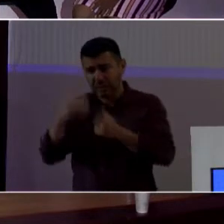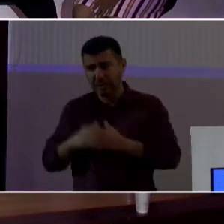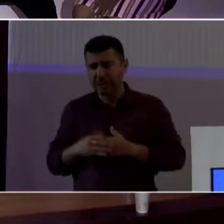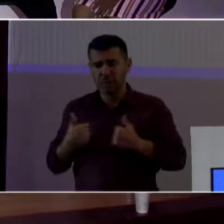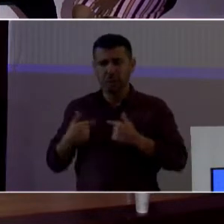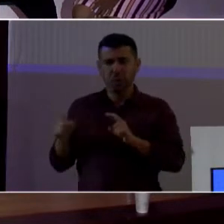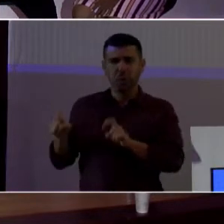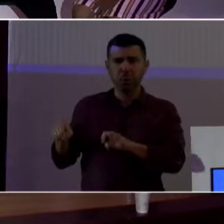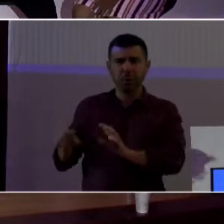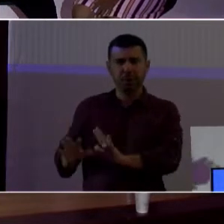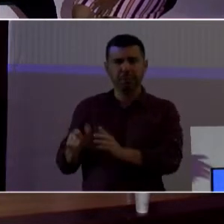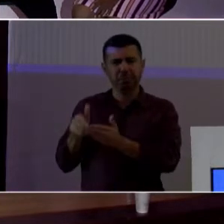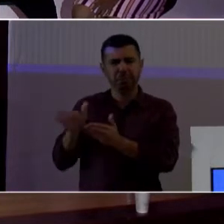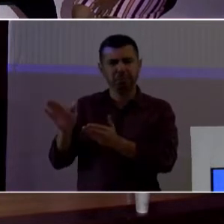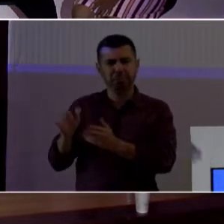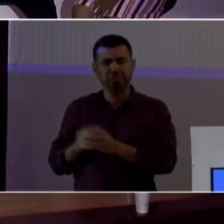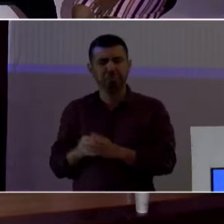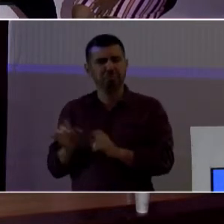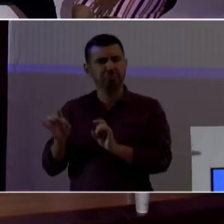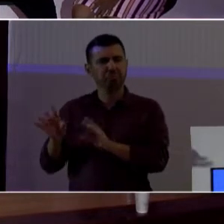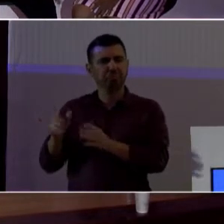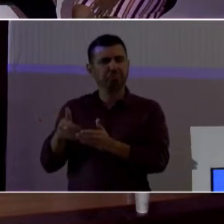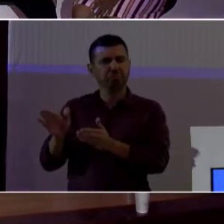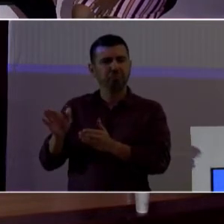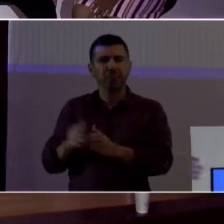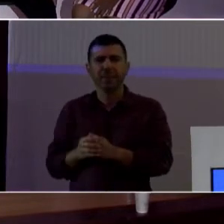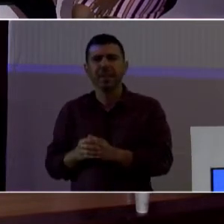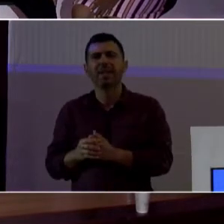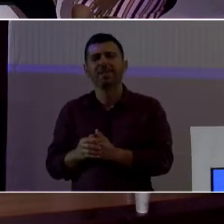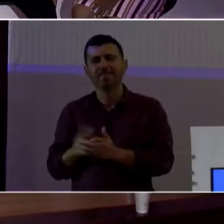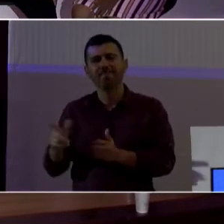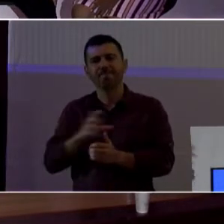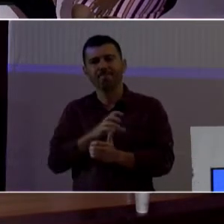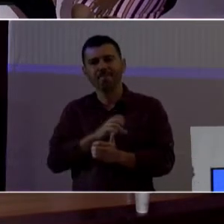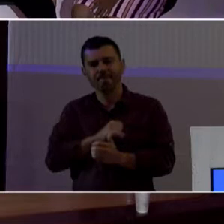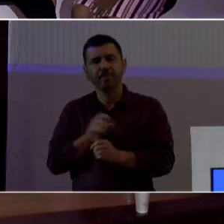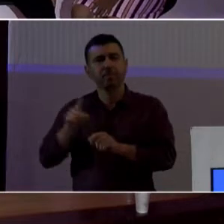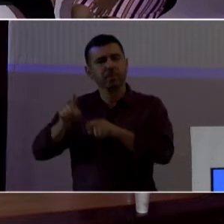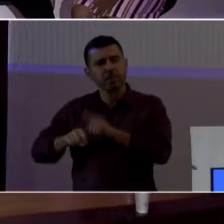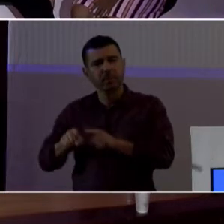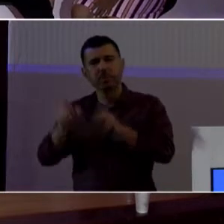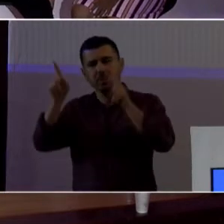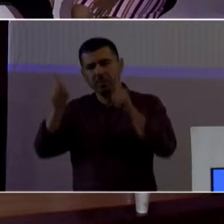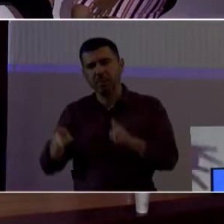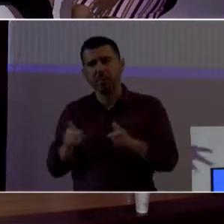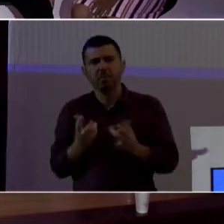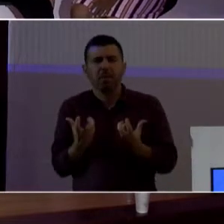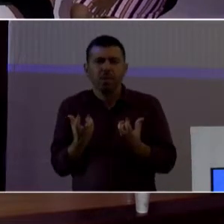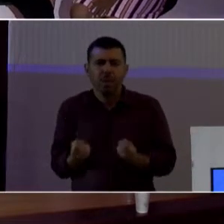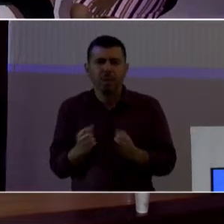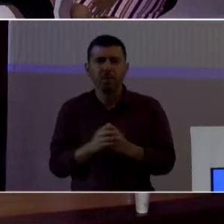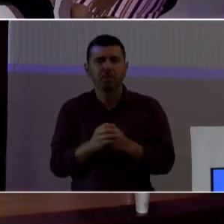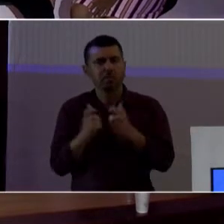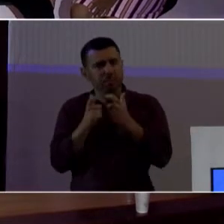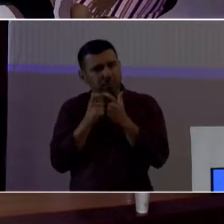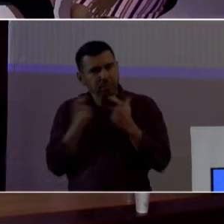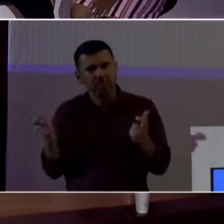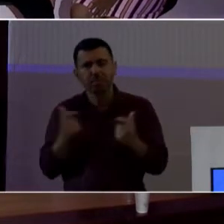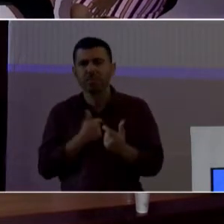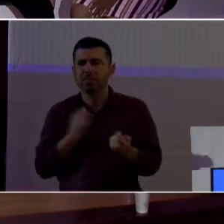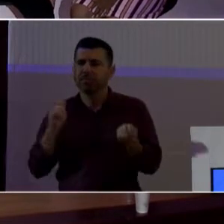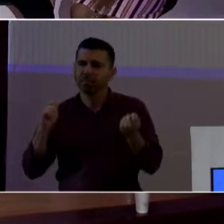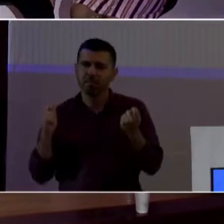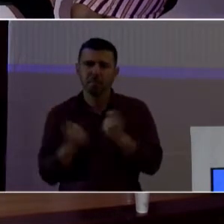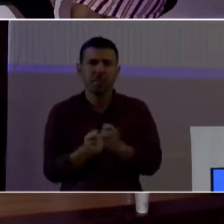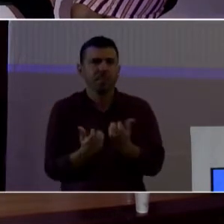un excombatiente es una persona con deseos, con ganas, con todo lo mejor para brindarle, cambiar esa